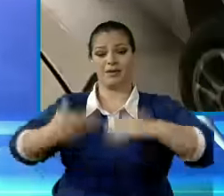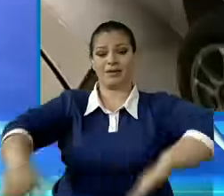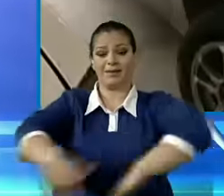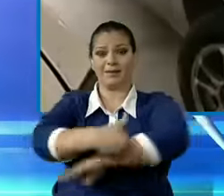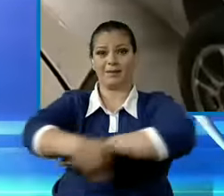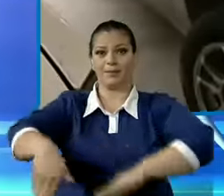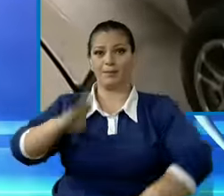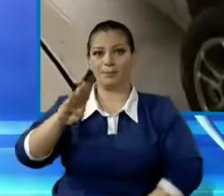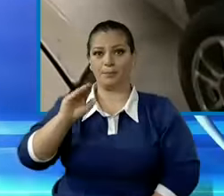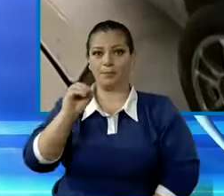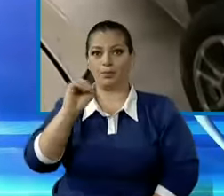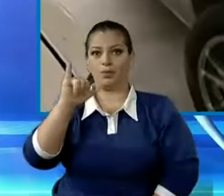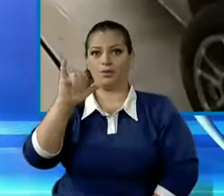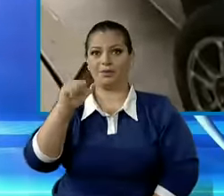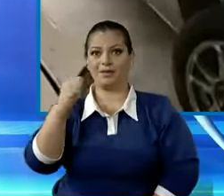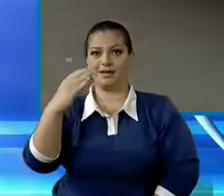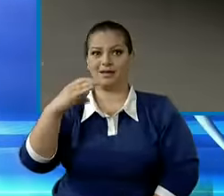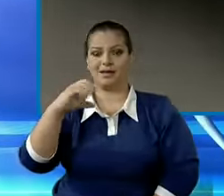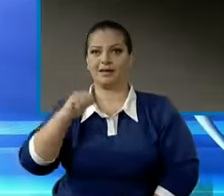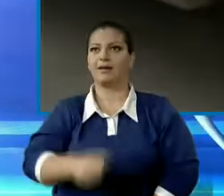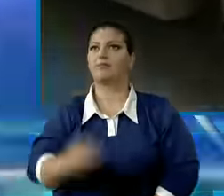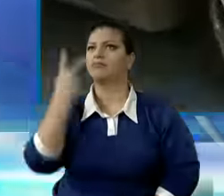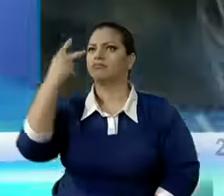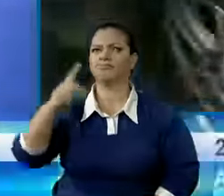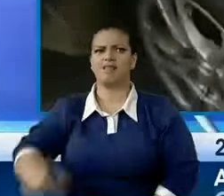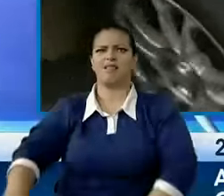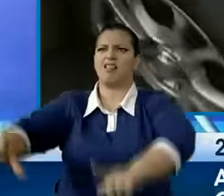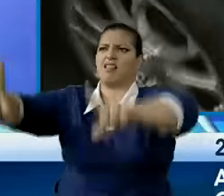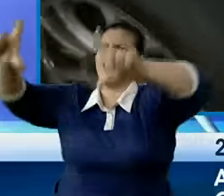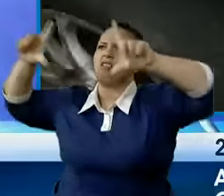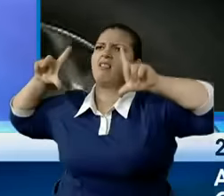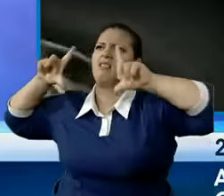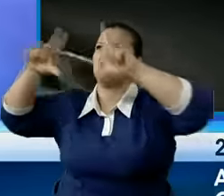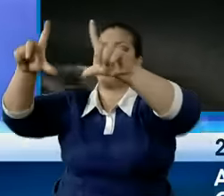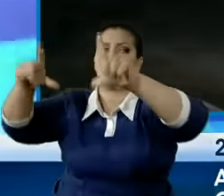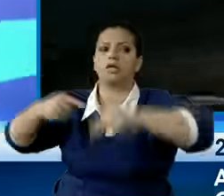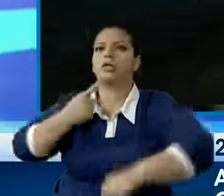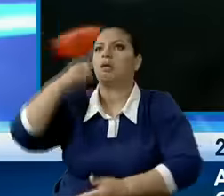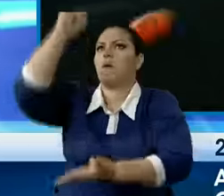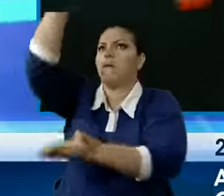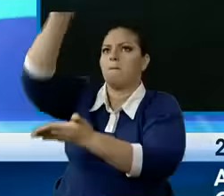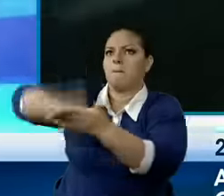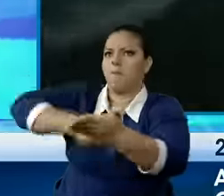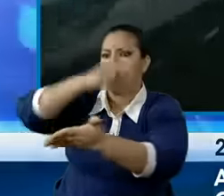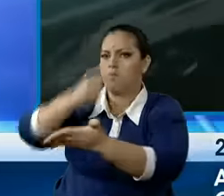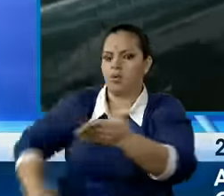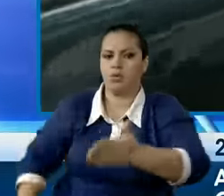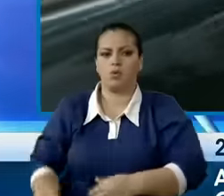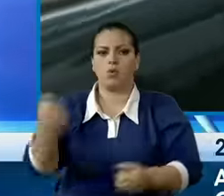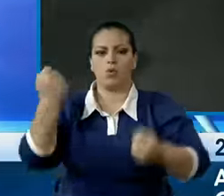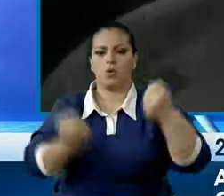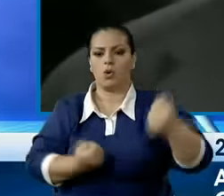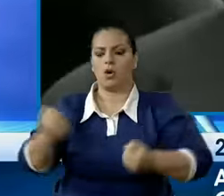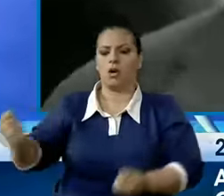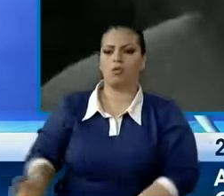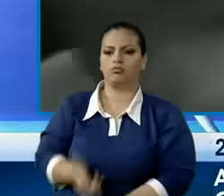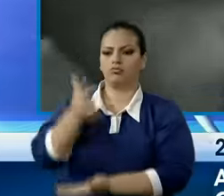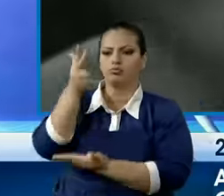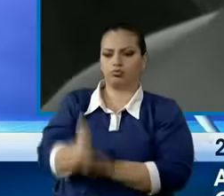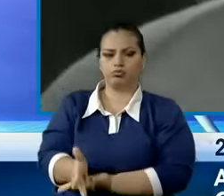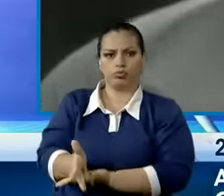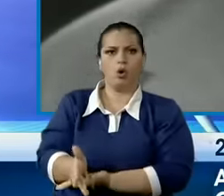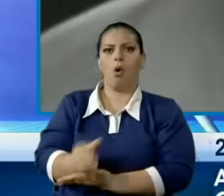tiene unos letreros inmensos que dice prohibido detenerse, prohibido tomar pasajeros, prohibido parar, etcétera, etcétera. Así que si lo